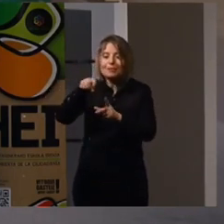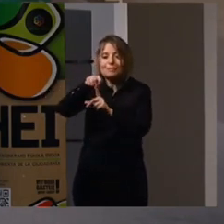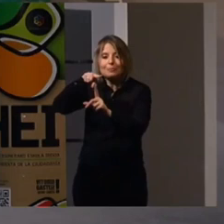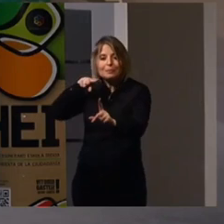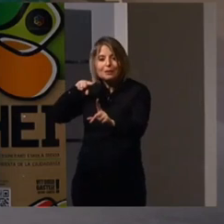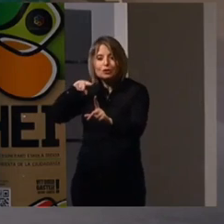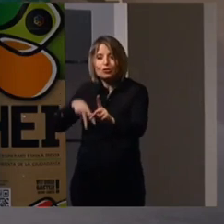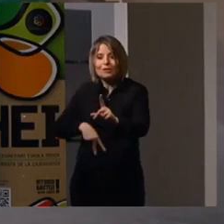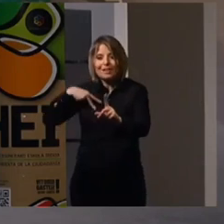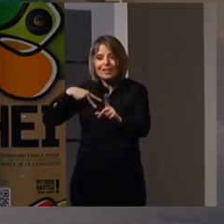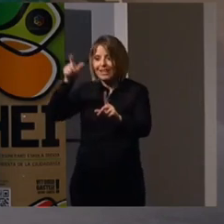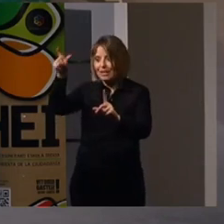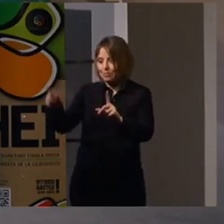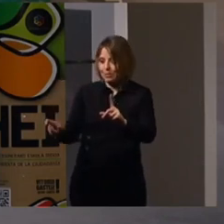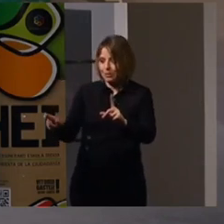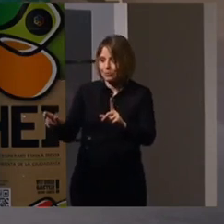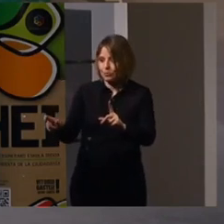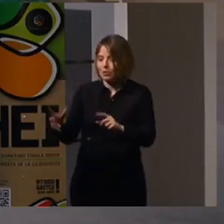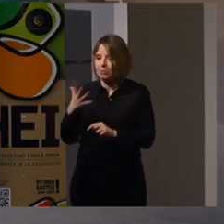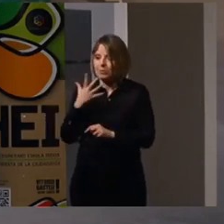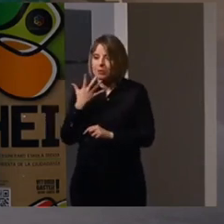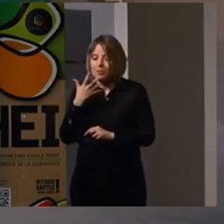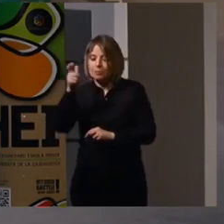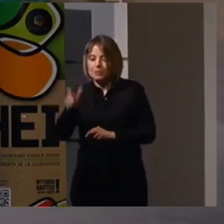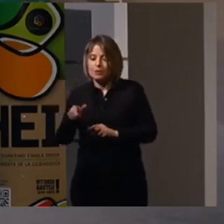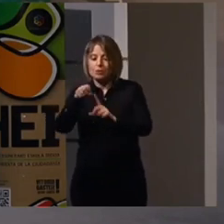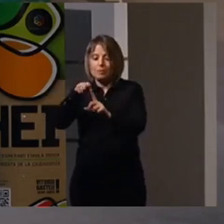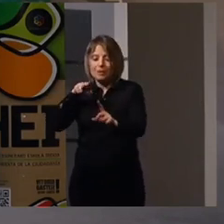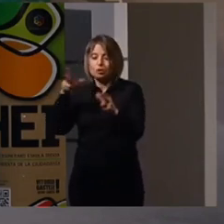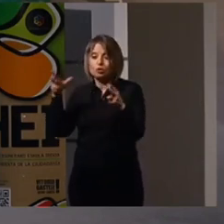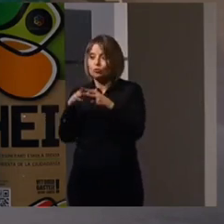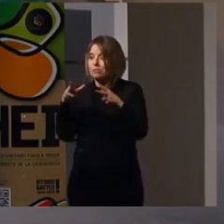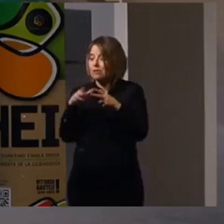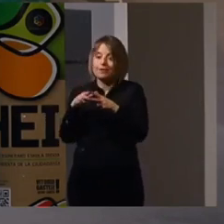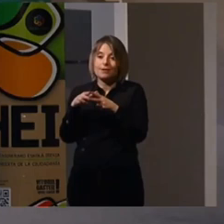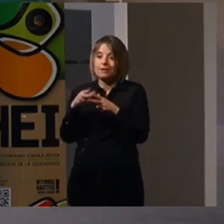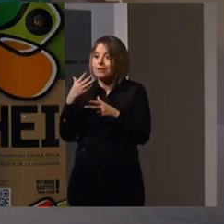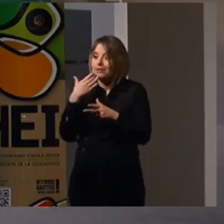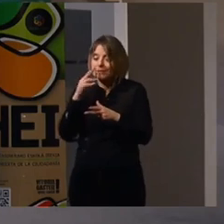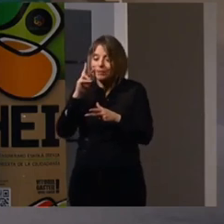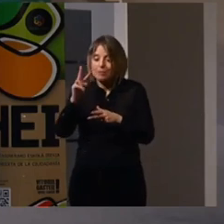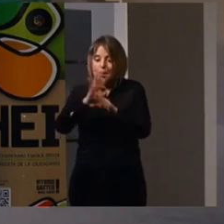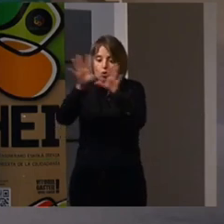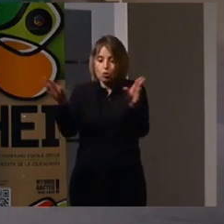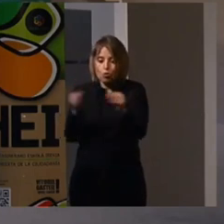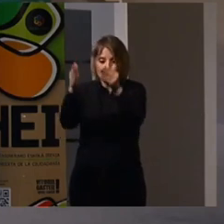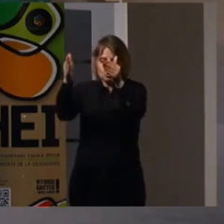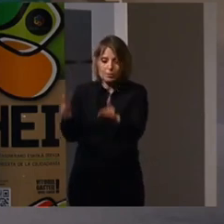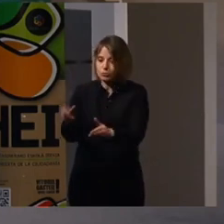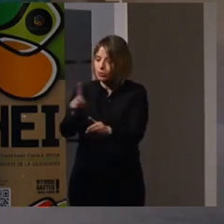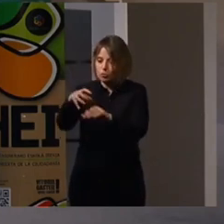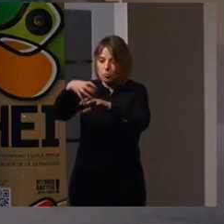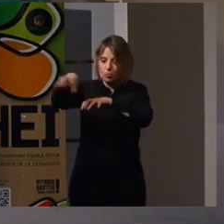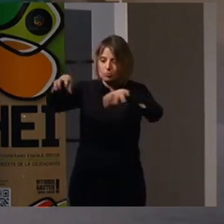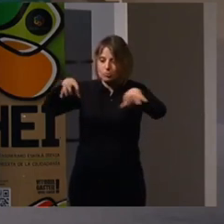más general de la persona, que digo yo, ¿cómo vas a ver a la persona en una sociedad si ni siquiera se ve en el conjunto a la persona en sí,